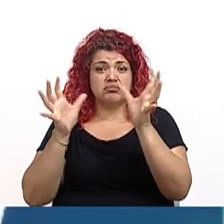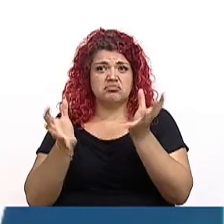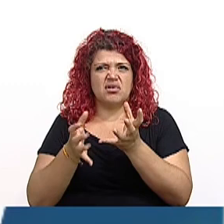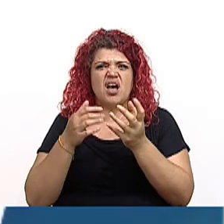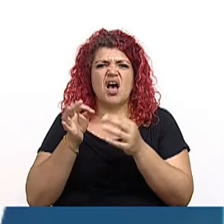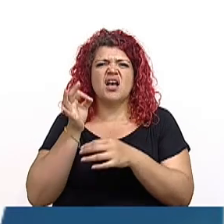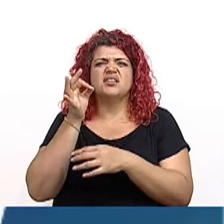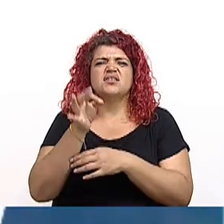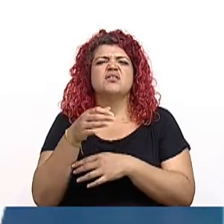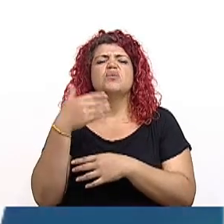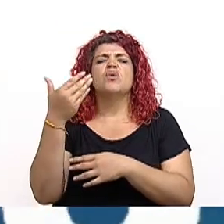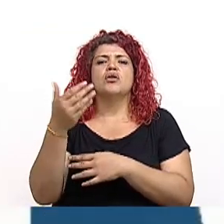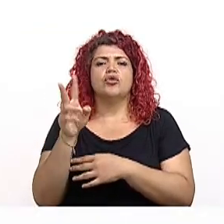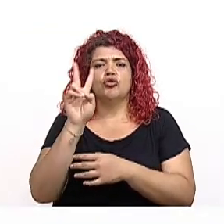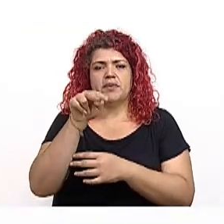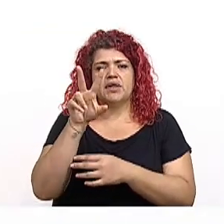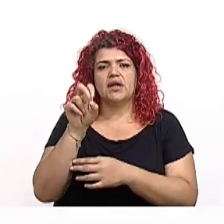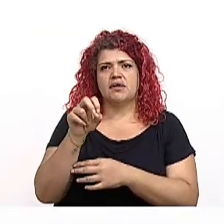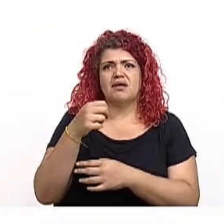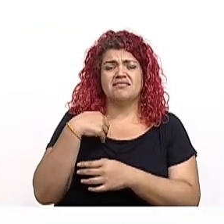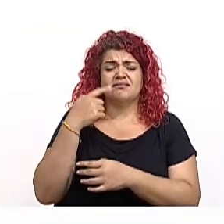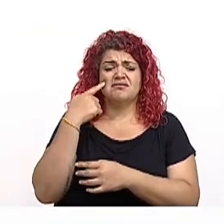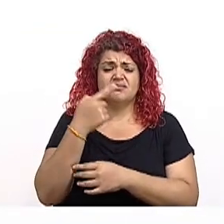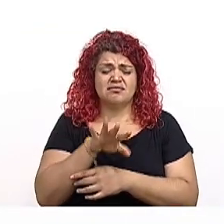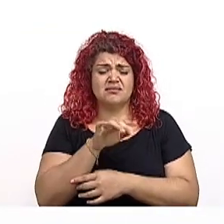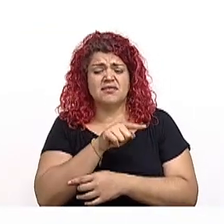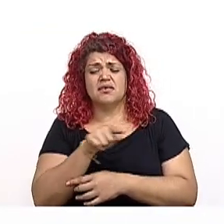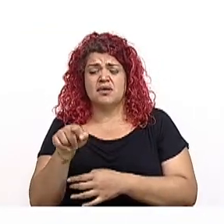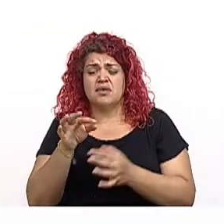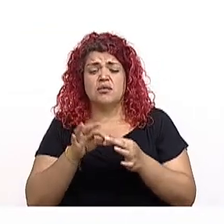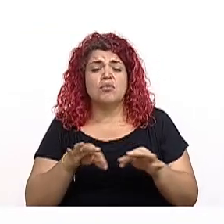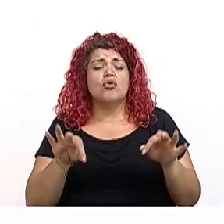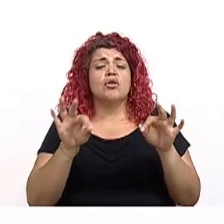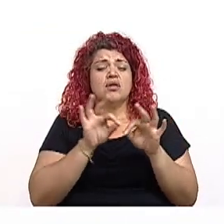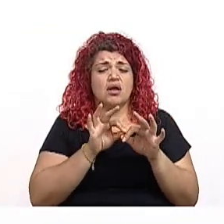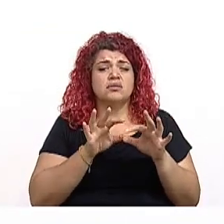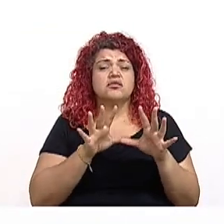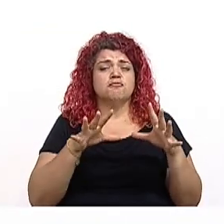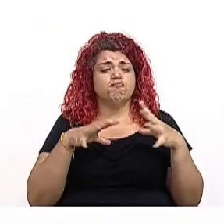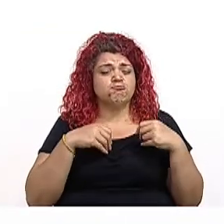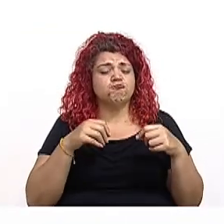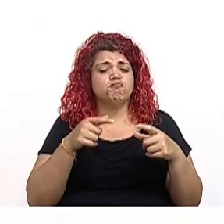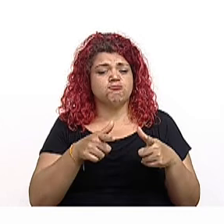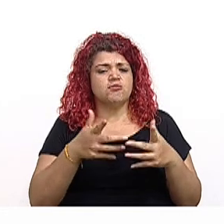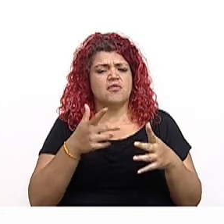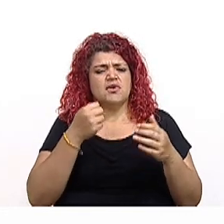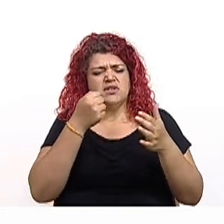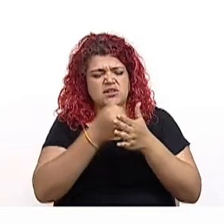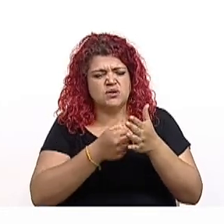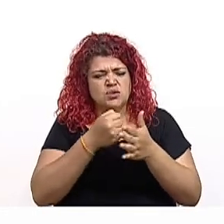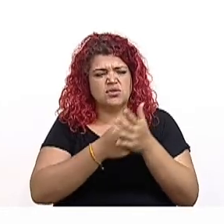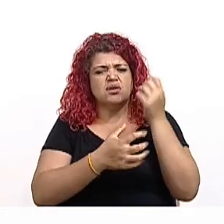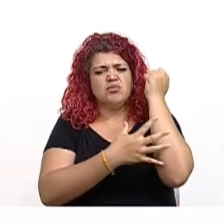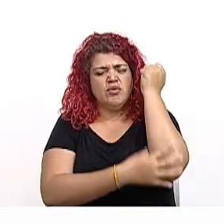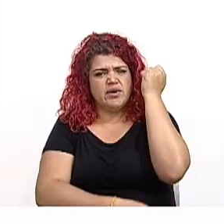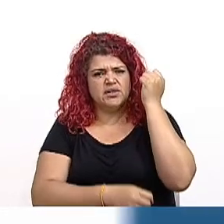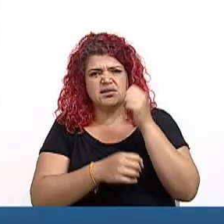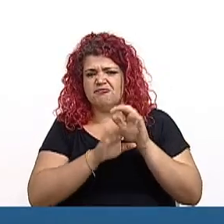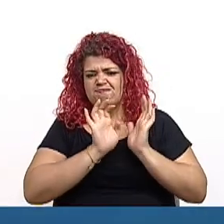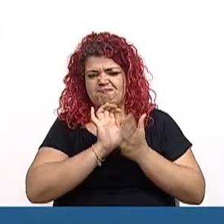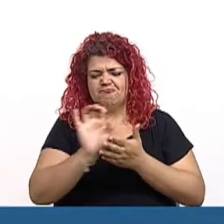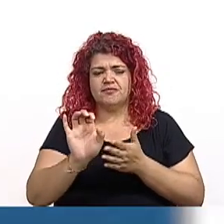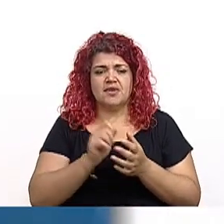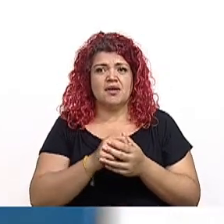año 2030, y que reconoce la importancia de abordar a la vez la lucha contra la pobreza, el cuidado del planeta y